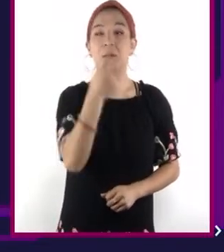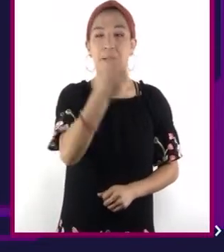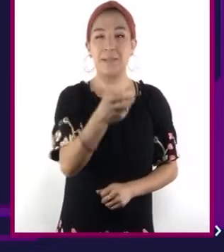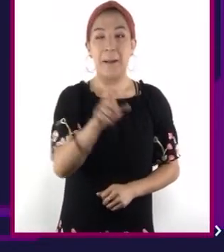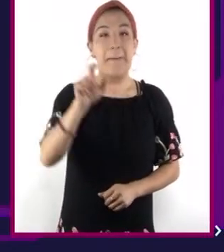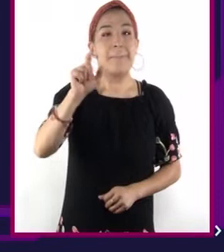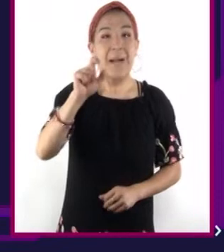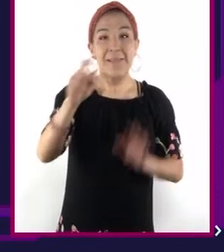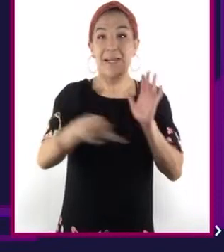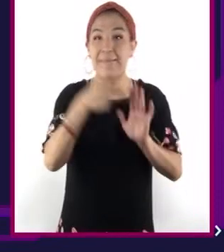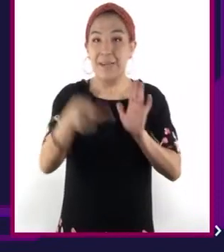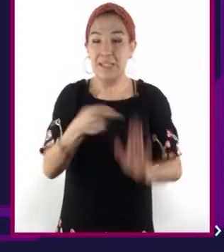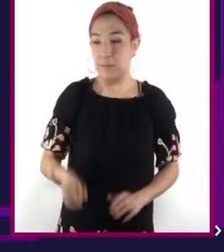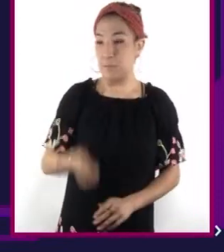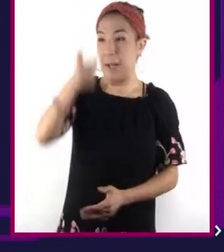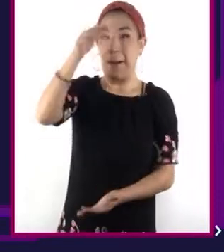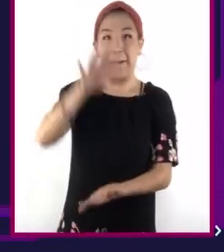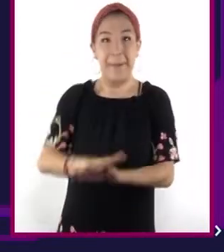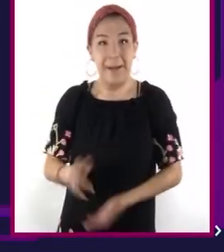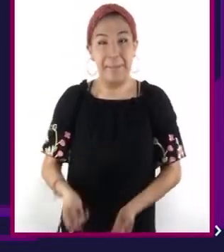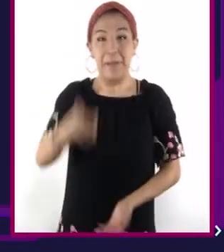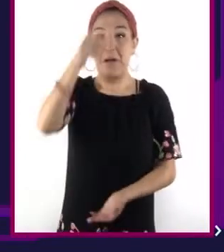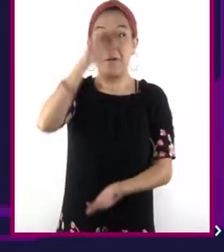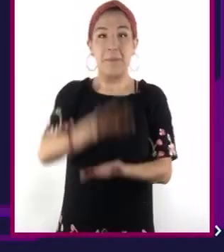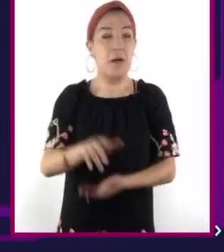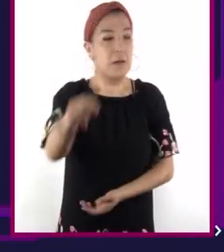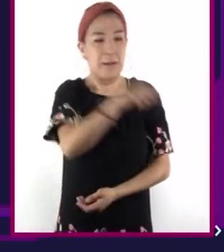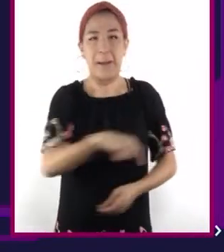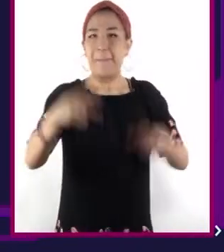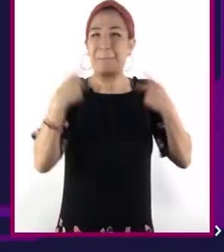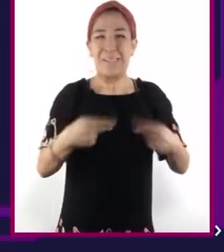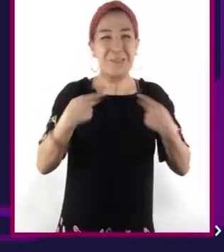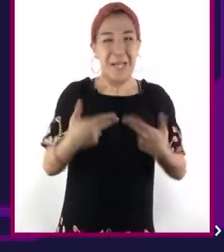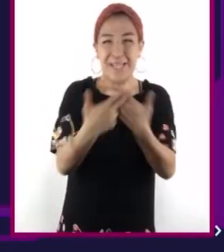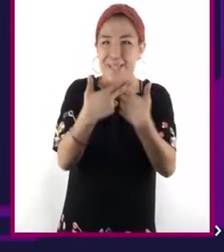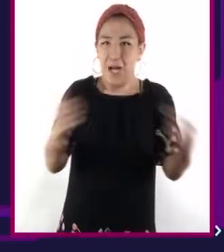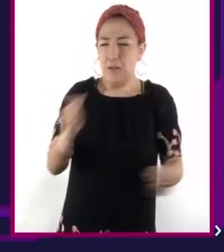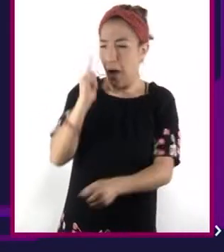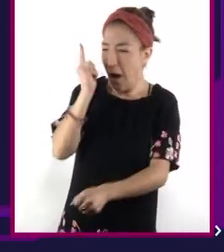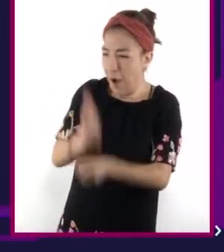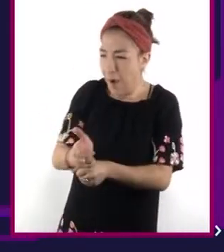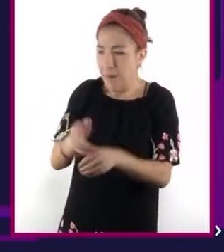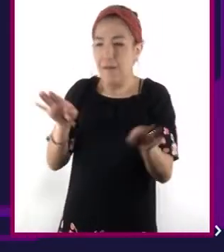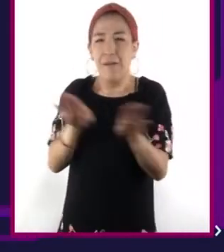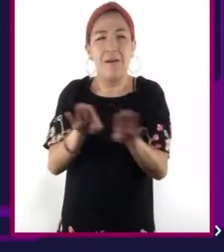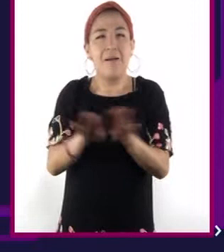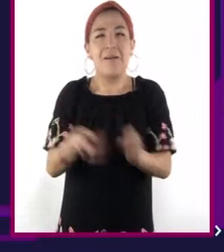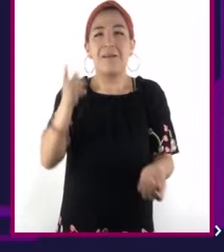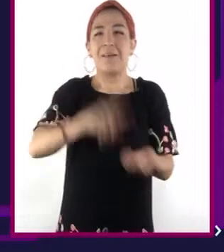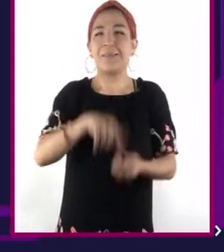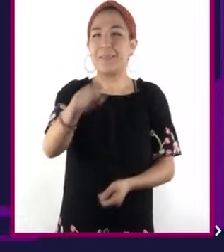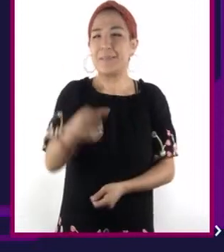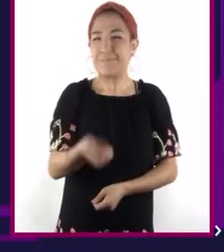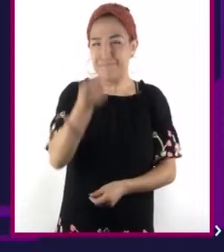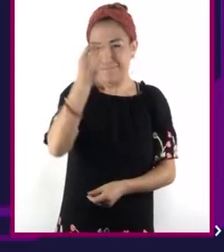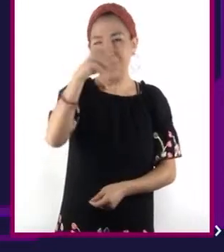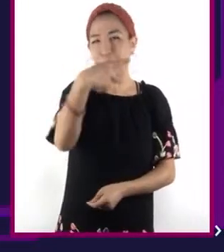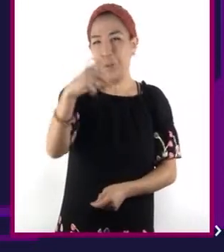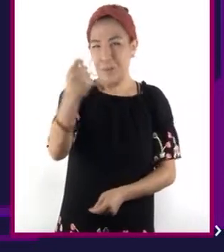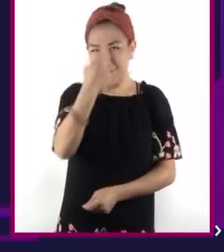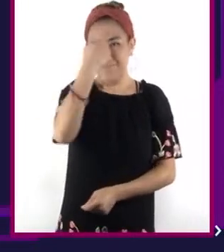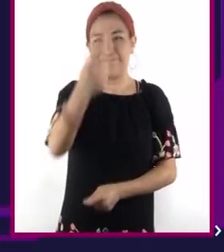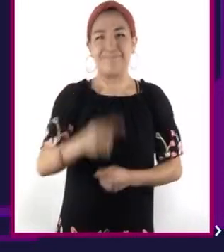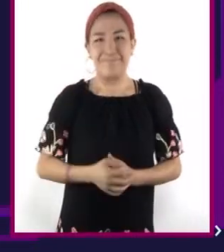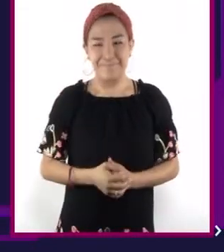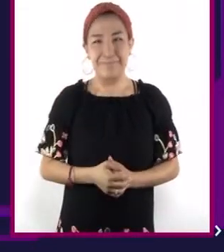20 volados, de tal manera que nadie se diera cuenta que la secuencia era inventada. Ustedes en